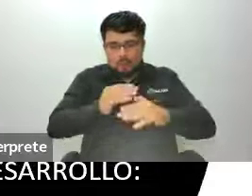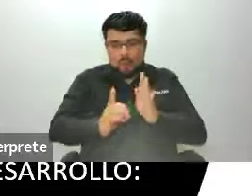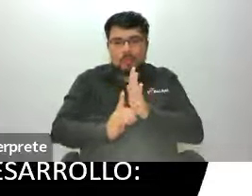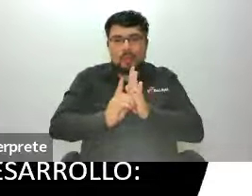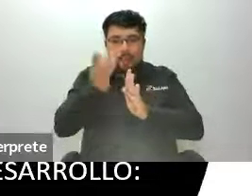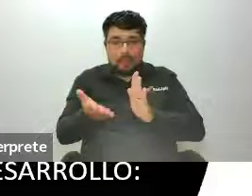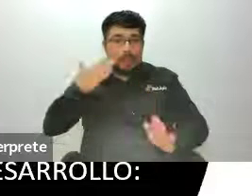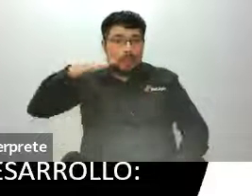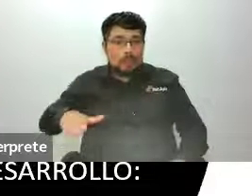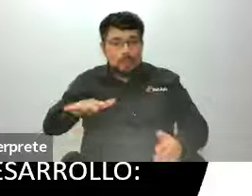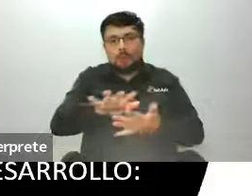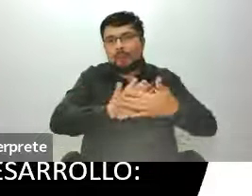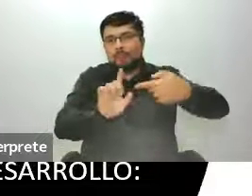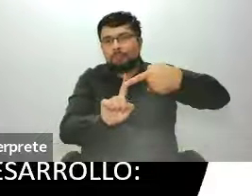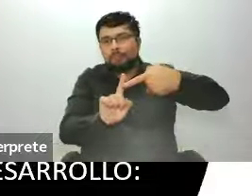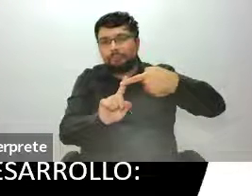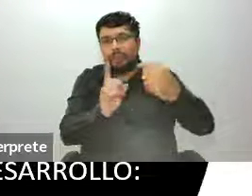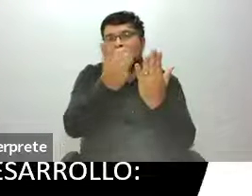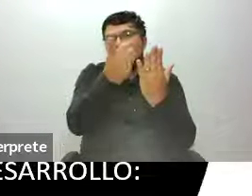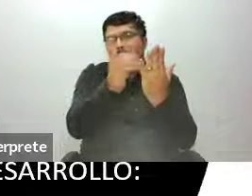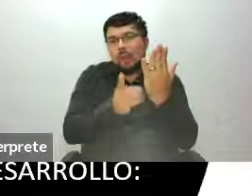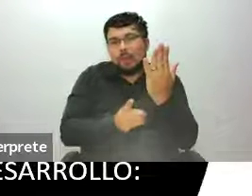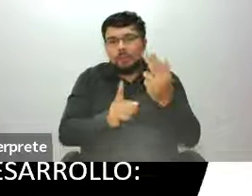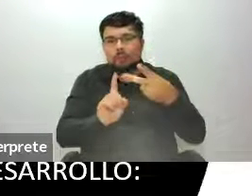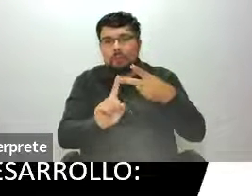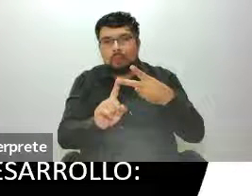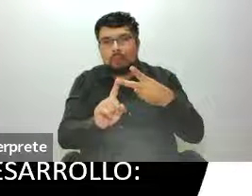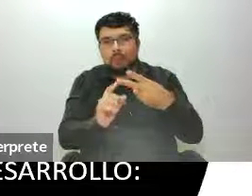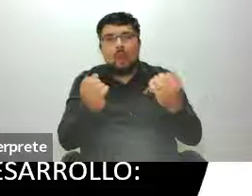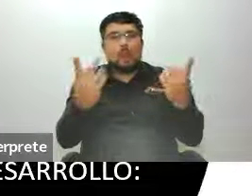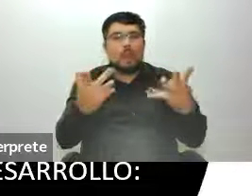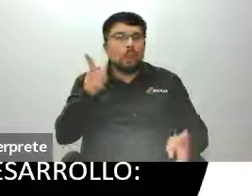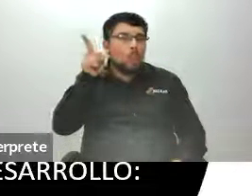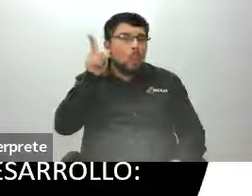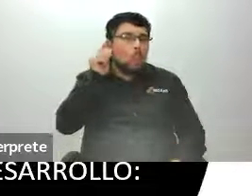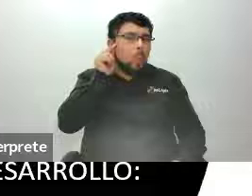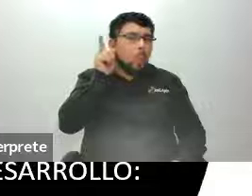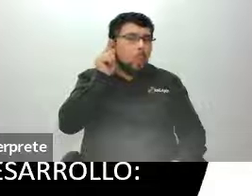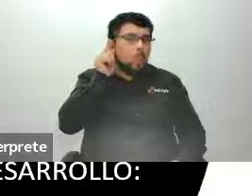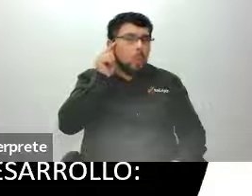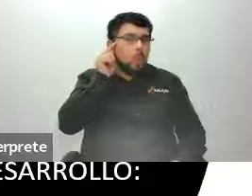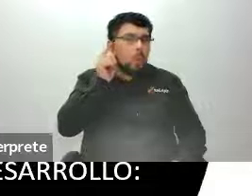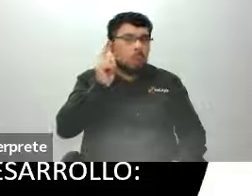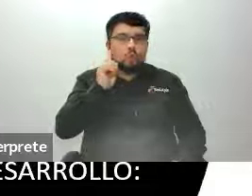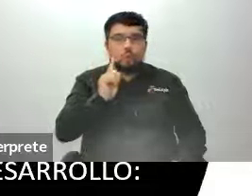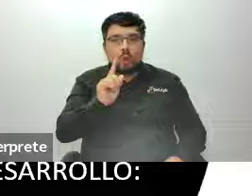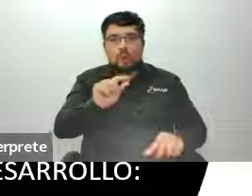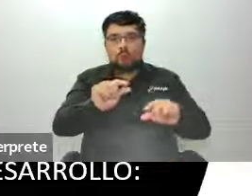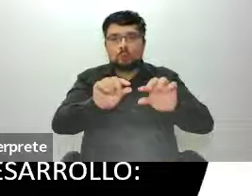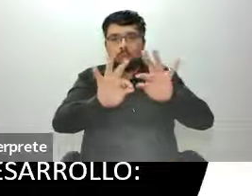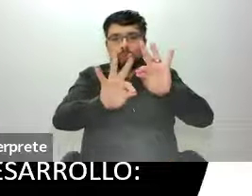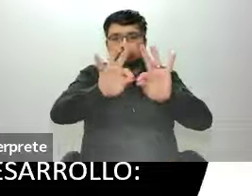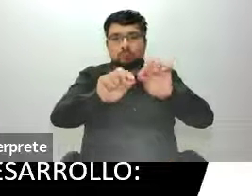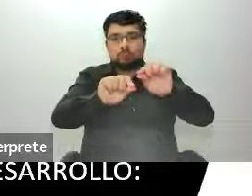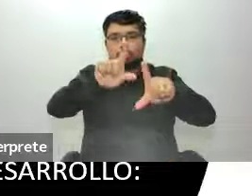de diagnóstico, ¿sí? ¿Qué tipo de pérdida auditiva tiene? ¿Cuándo? ¿A qué edad la